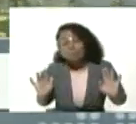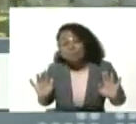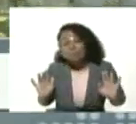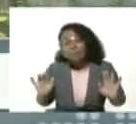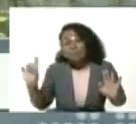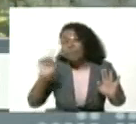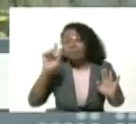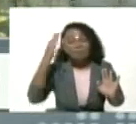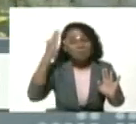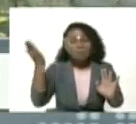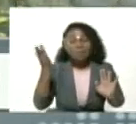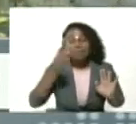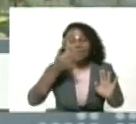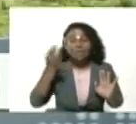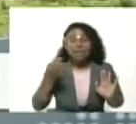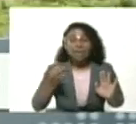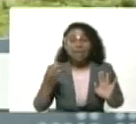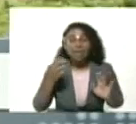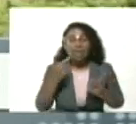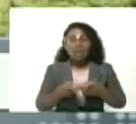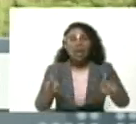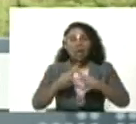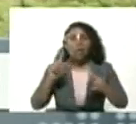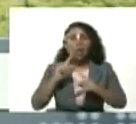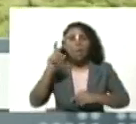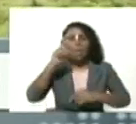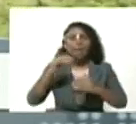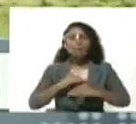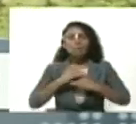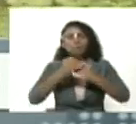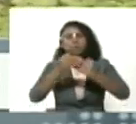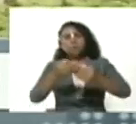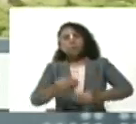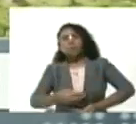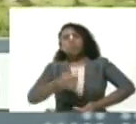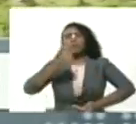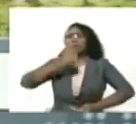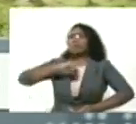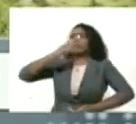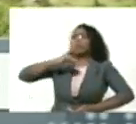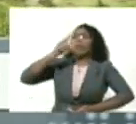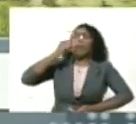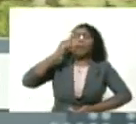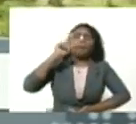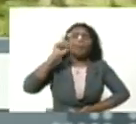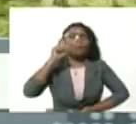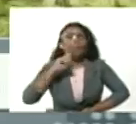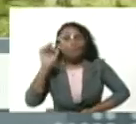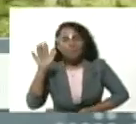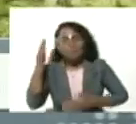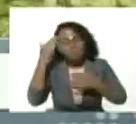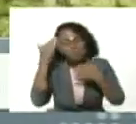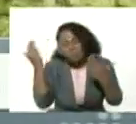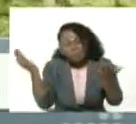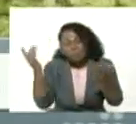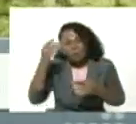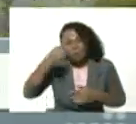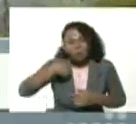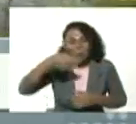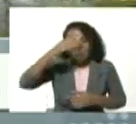No sé si seríamos tan valientes para llevar un barrigón y parir. No sé, lo